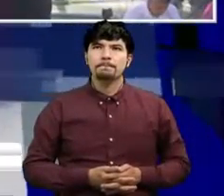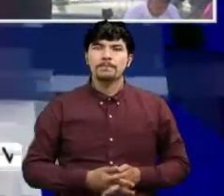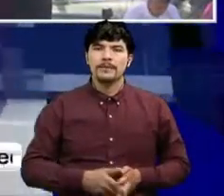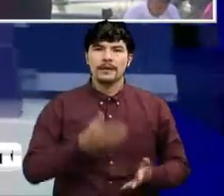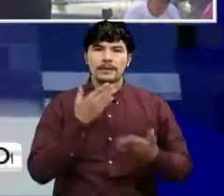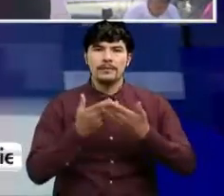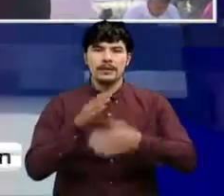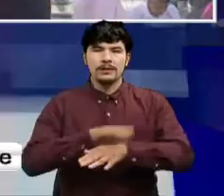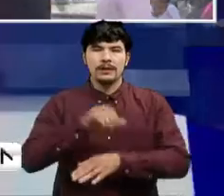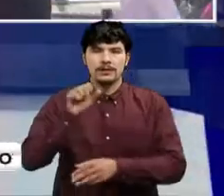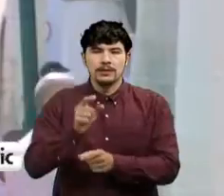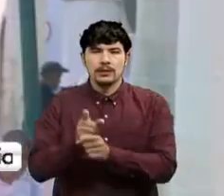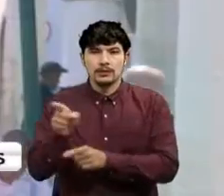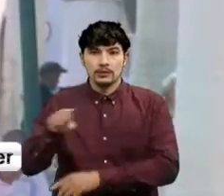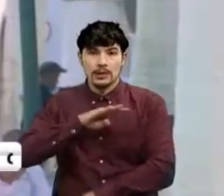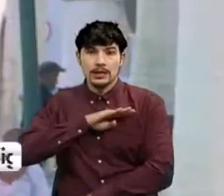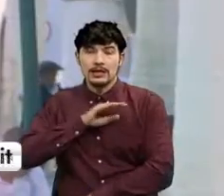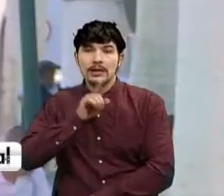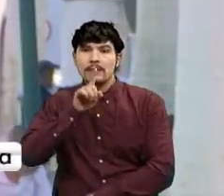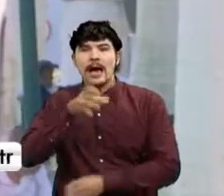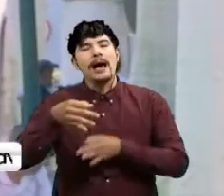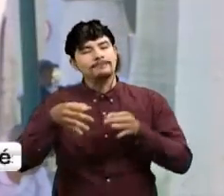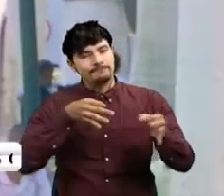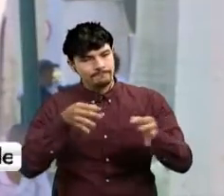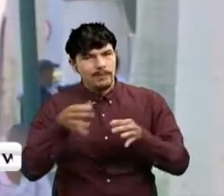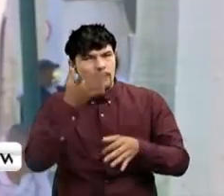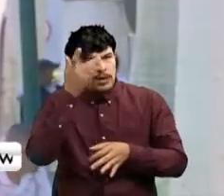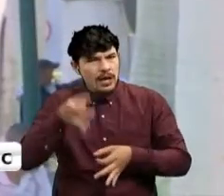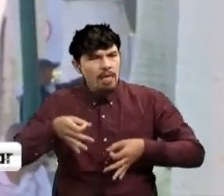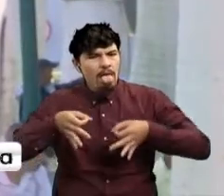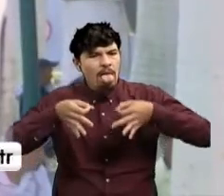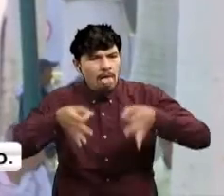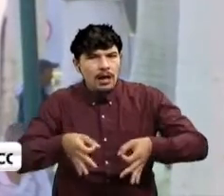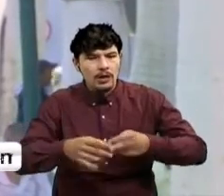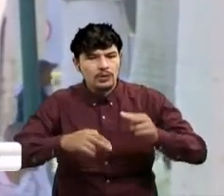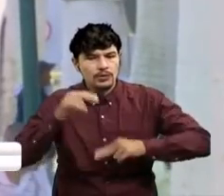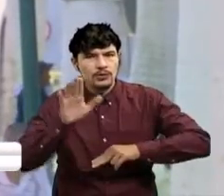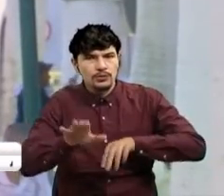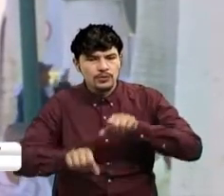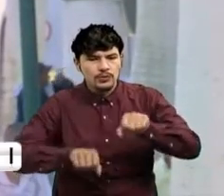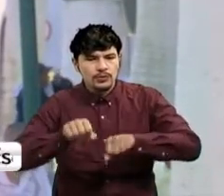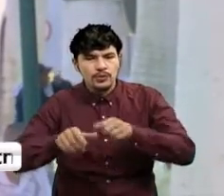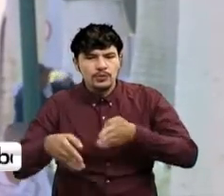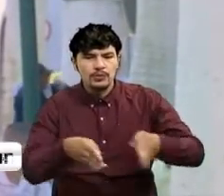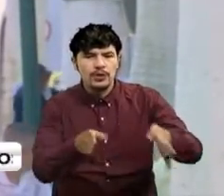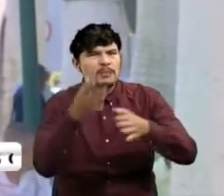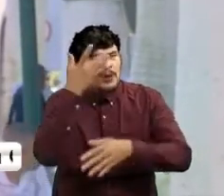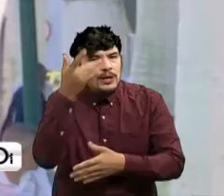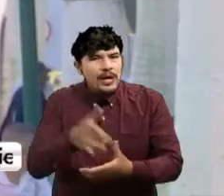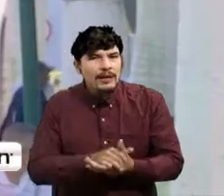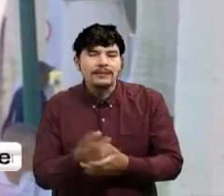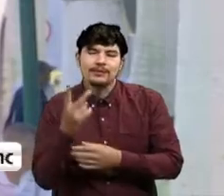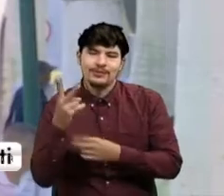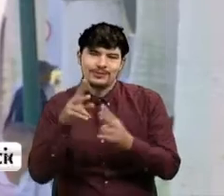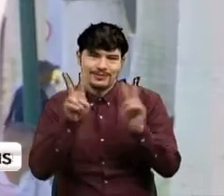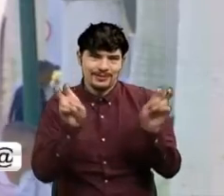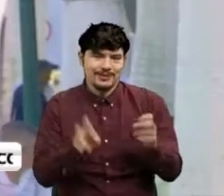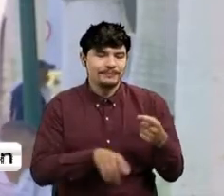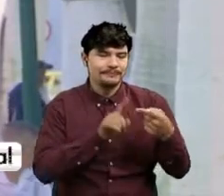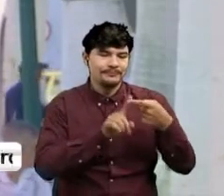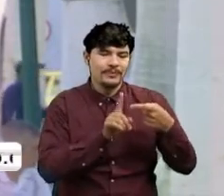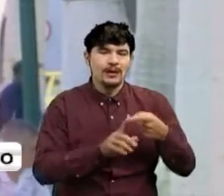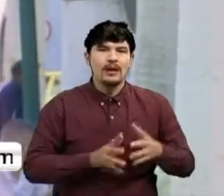buenas tardes para la alcaldía de bucaramanga explicó que la suspensión de las obras en la cicloruta responde a dos cosas primero